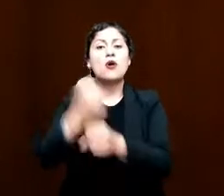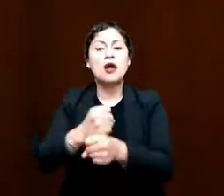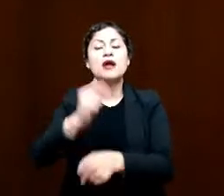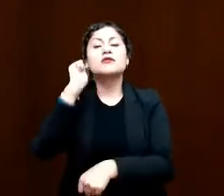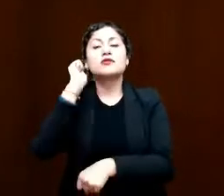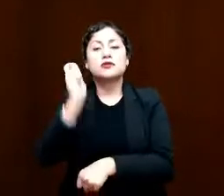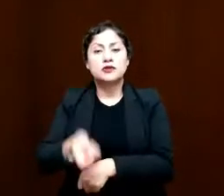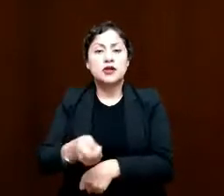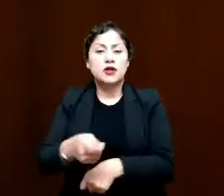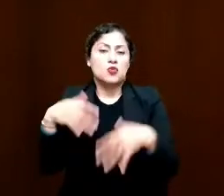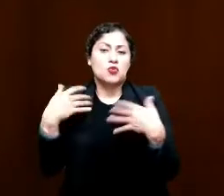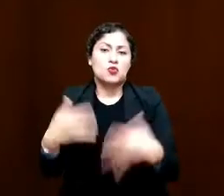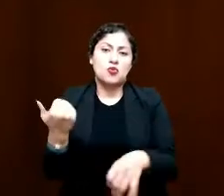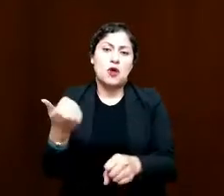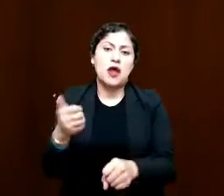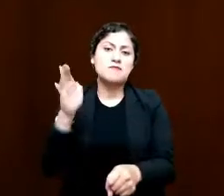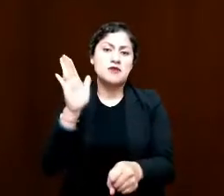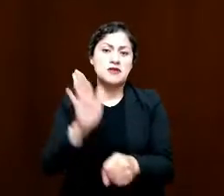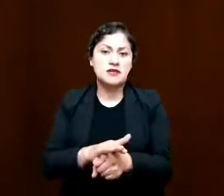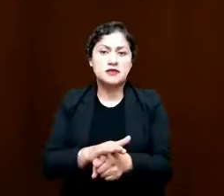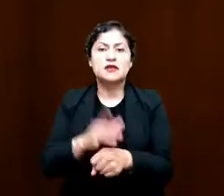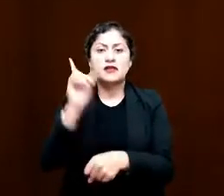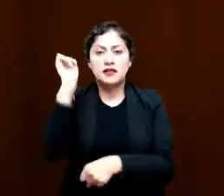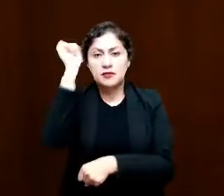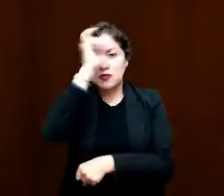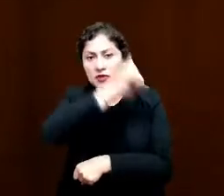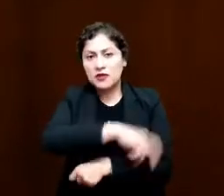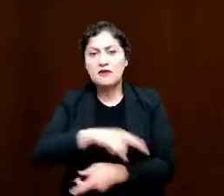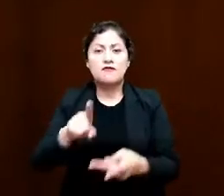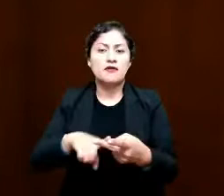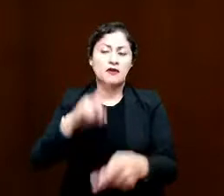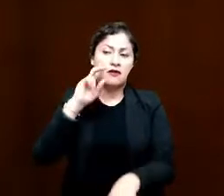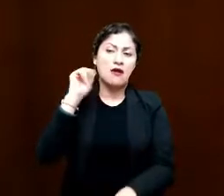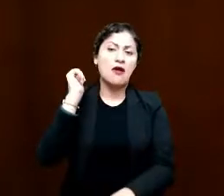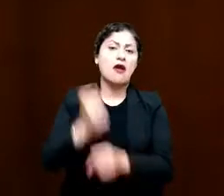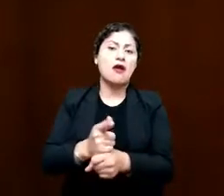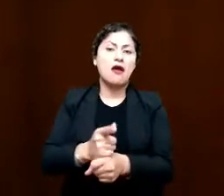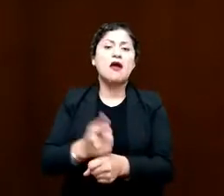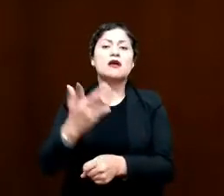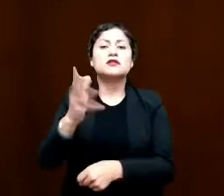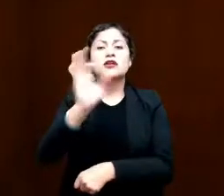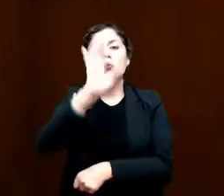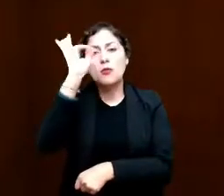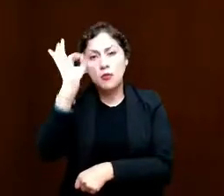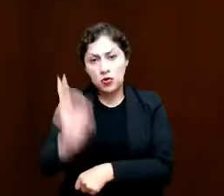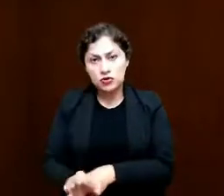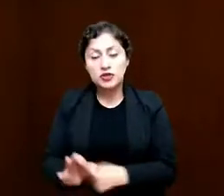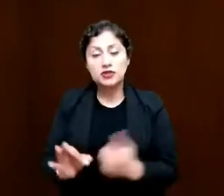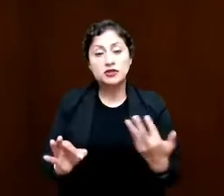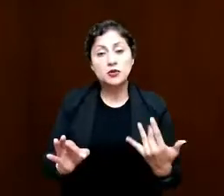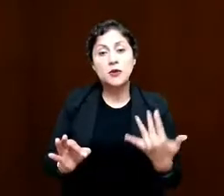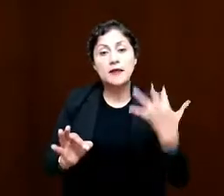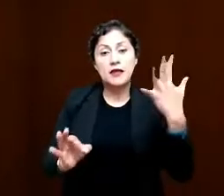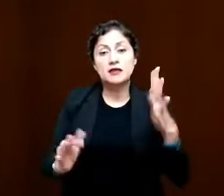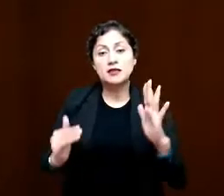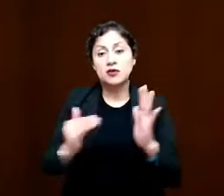procedimiento administrativo disciplinario 5% de los 55.000